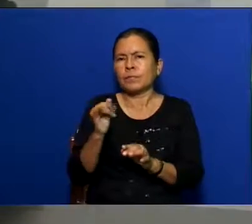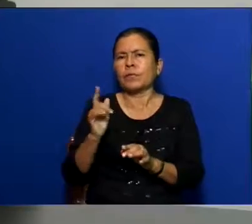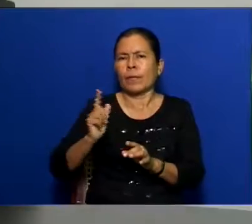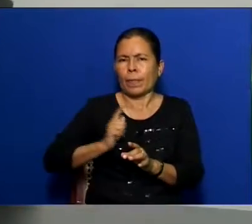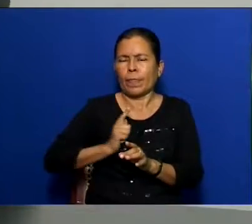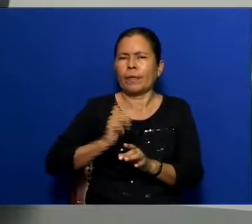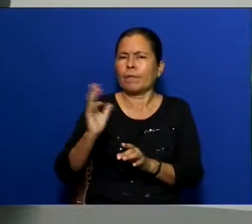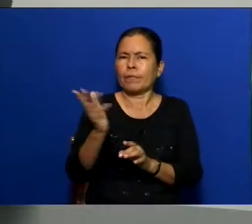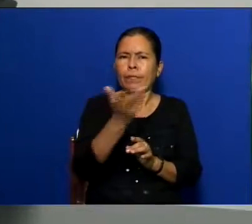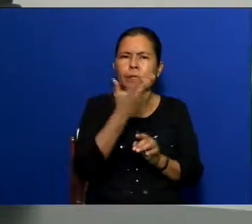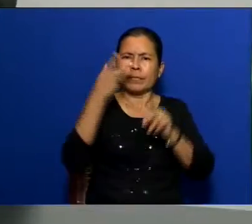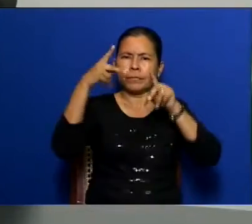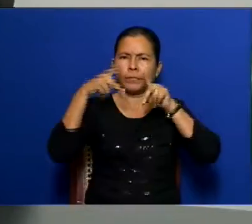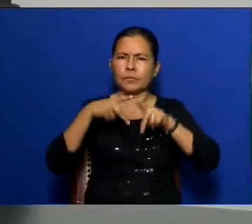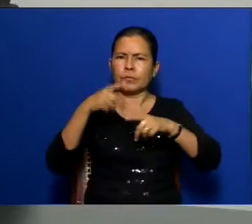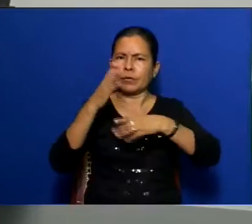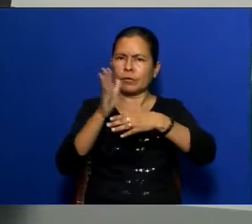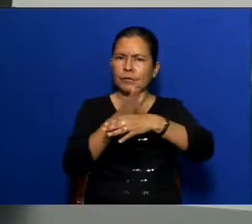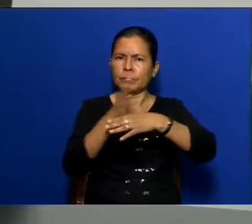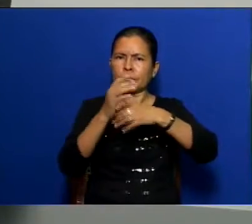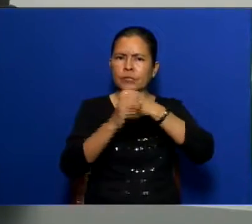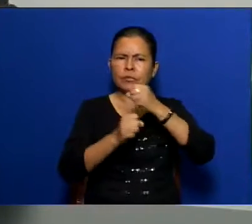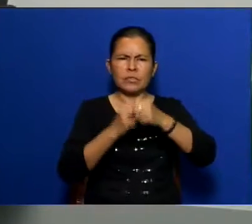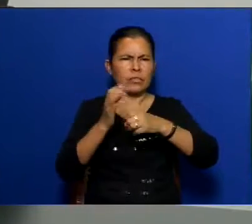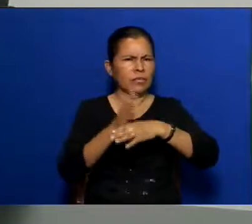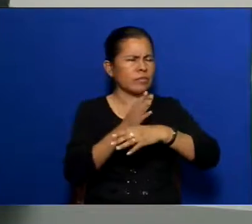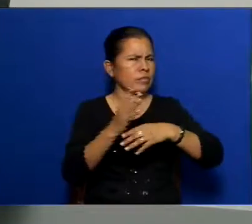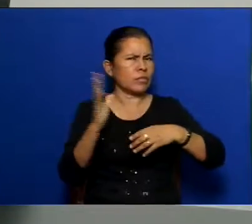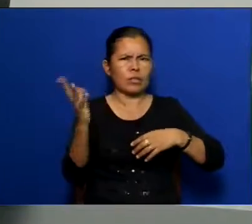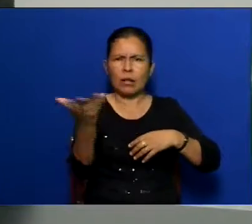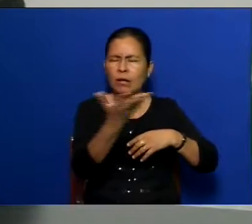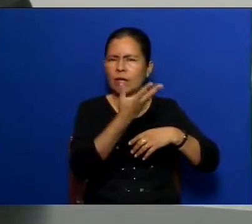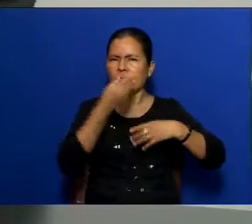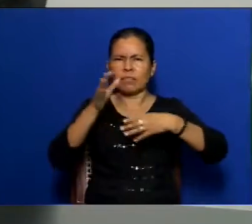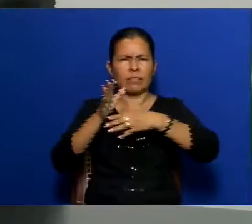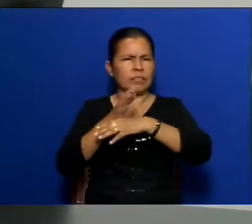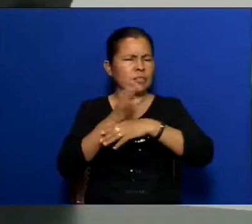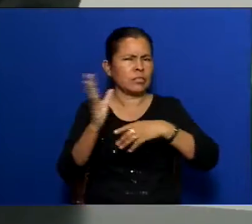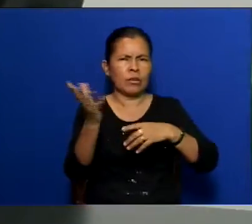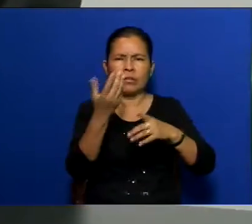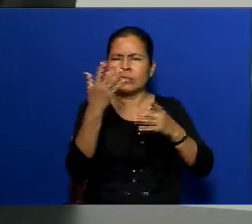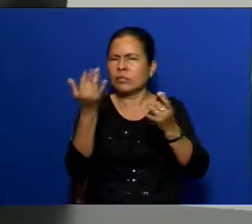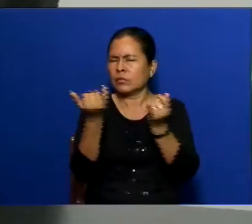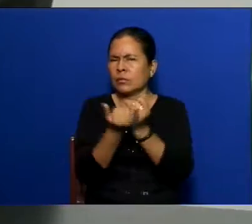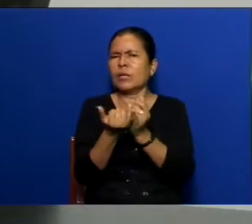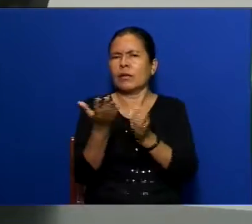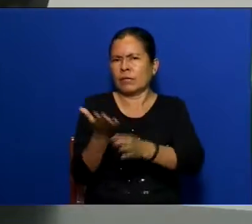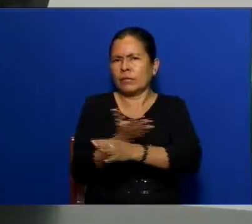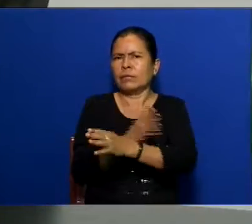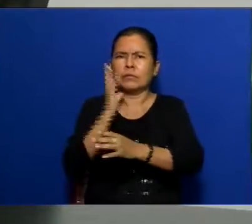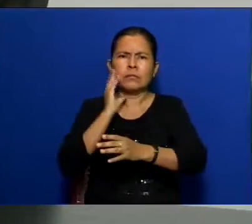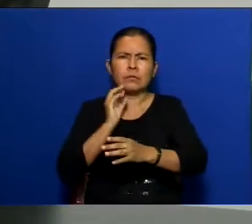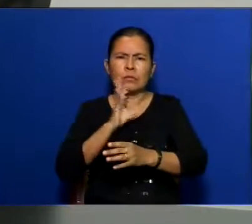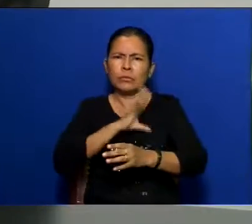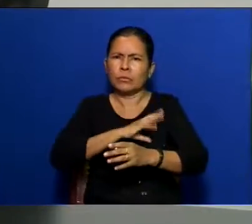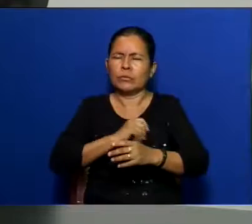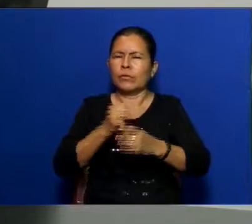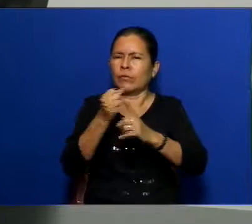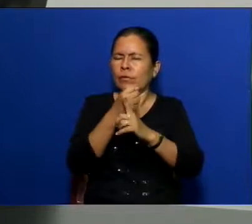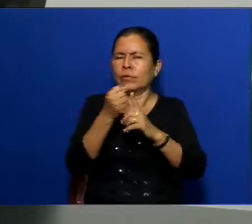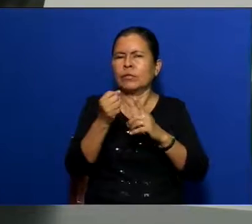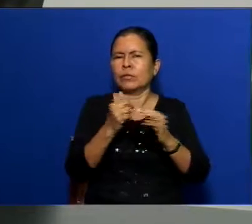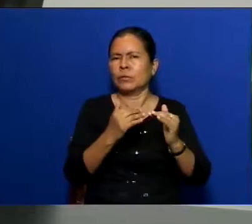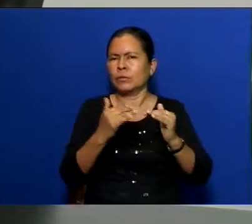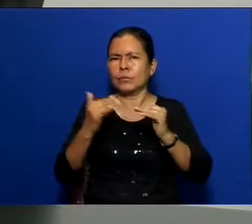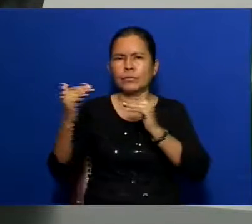todas las personas de todas las edades sufren violencia, todas, sin ninguna excepción. Y hay un grupo de edad